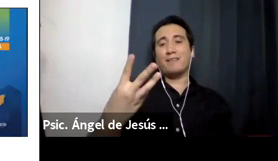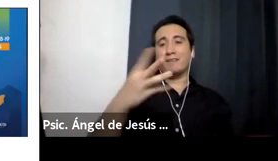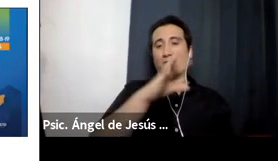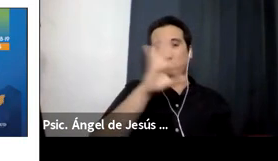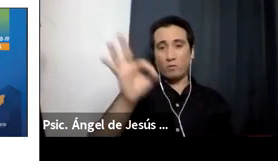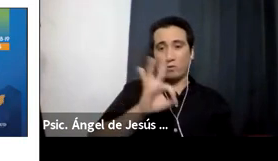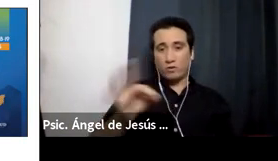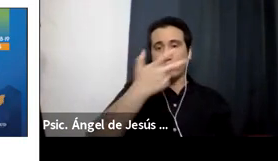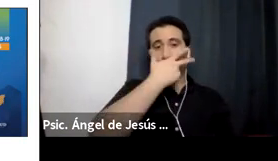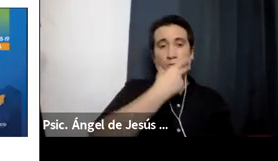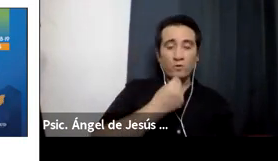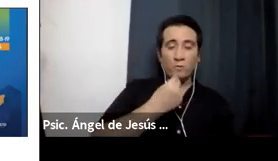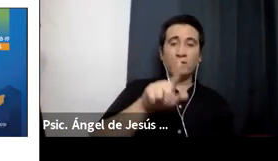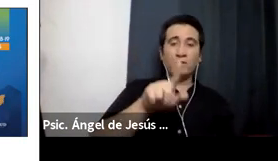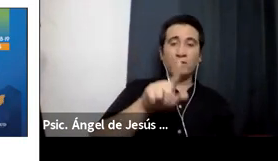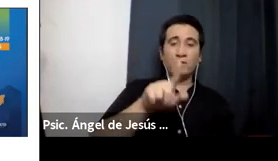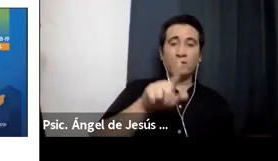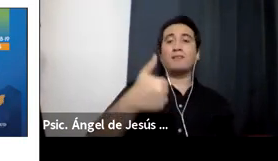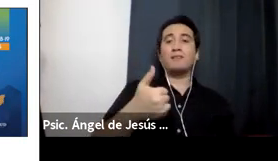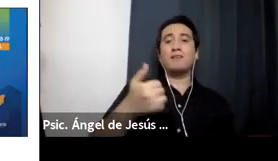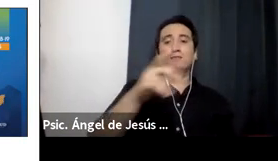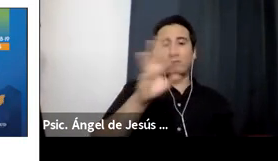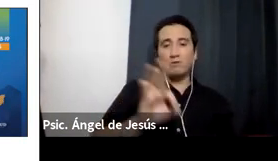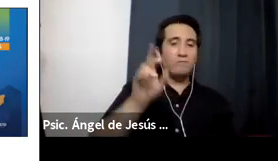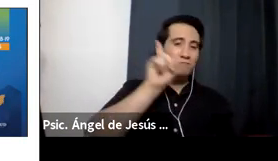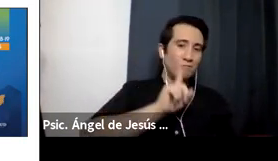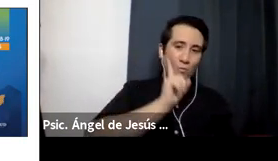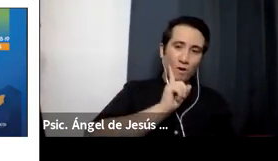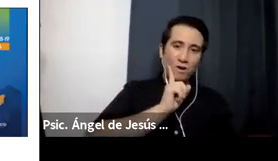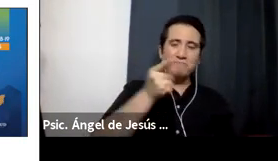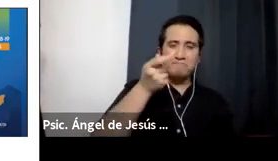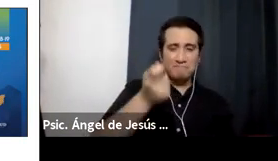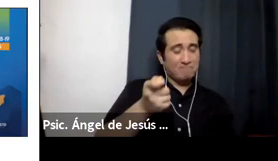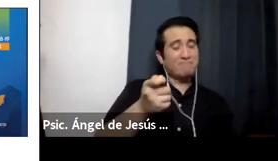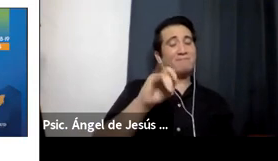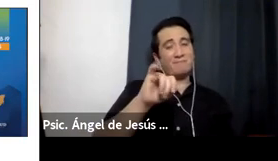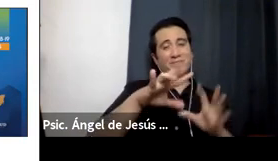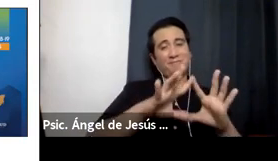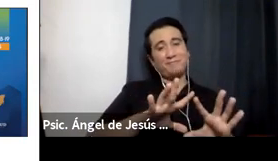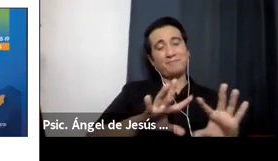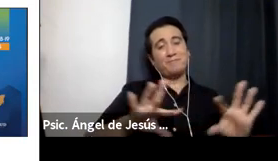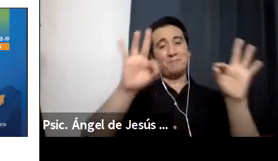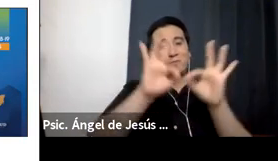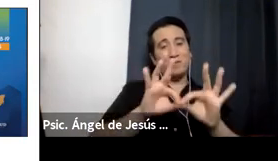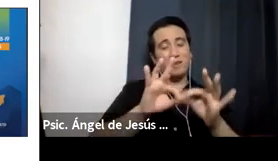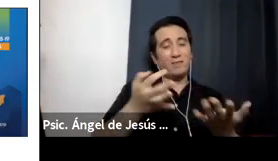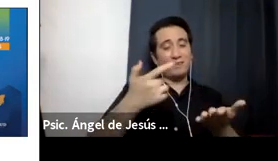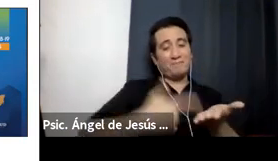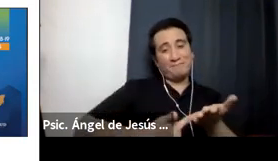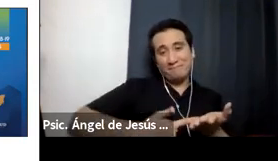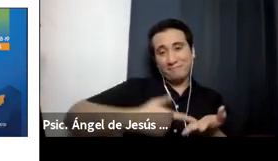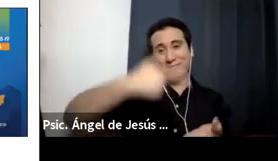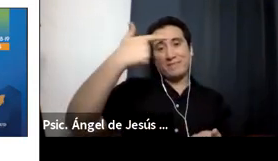y el 76% de las mujeres. Esto es grave, ¿no? Es de importancia